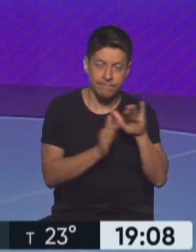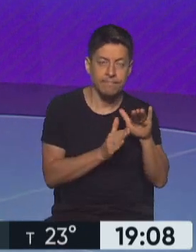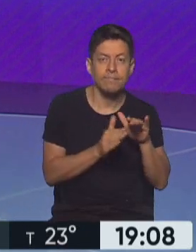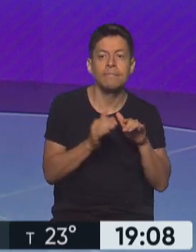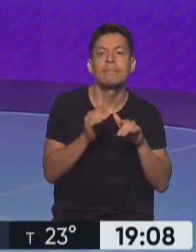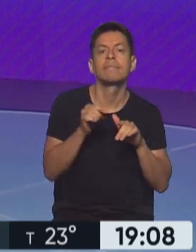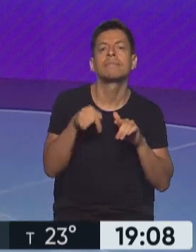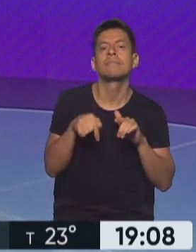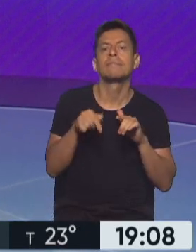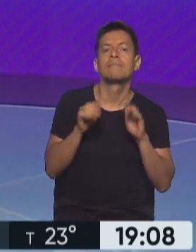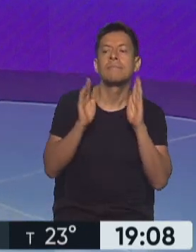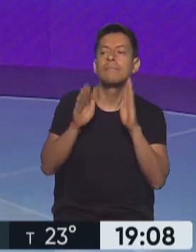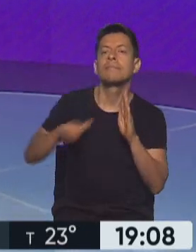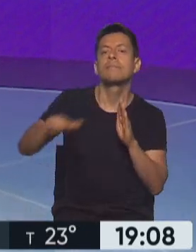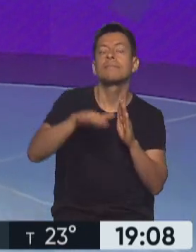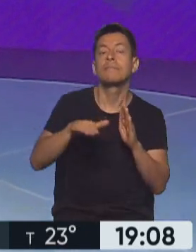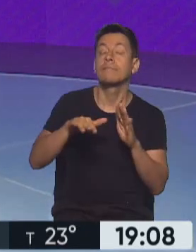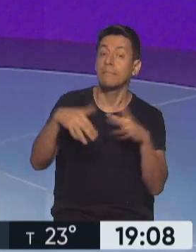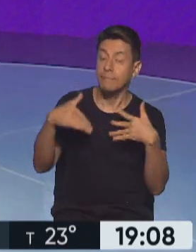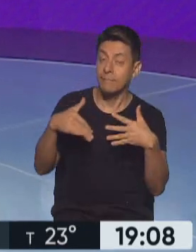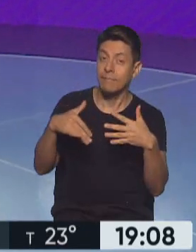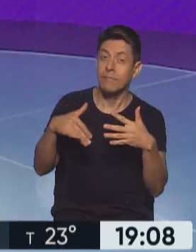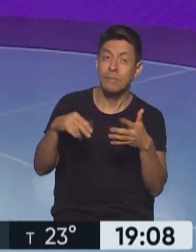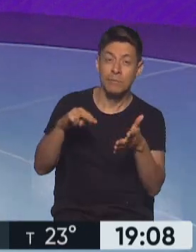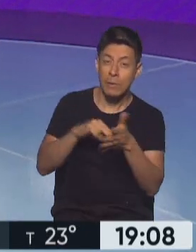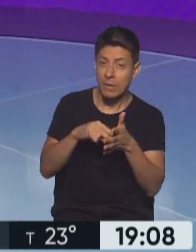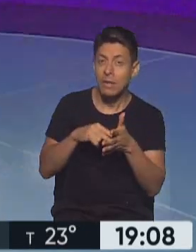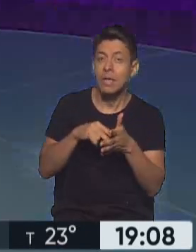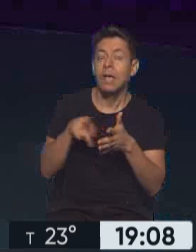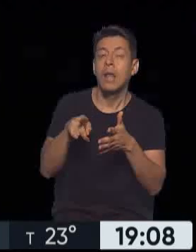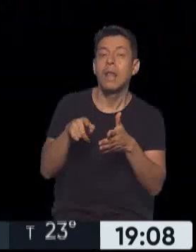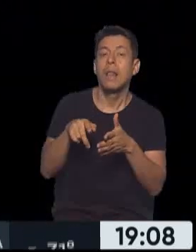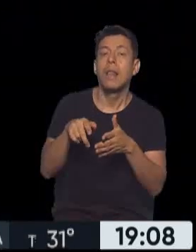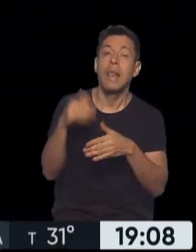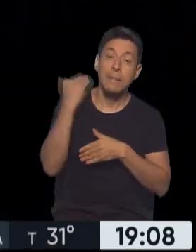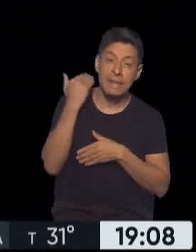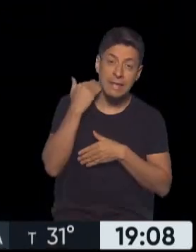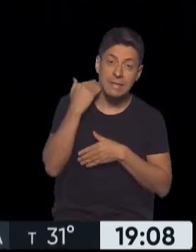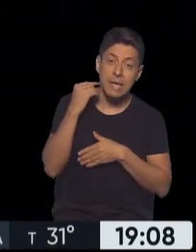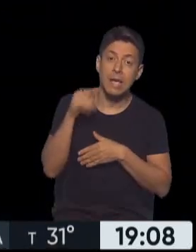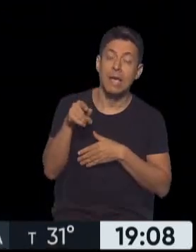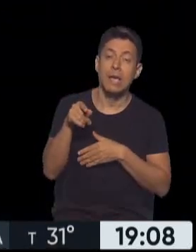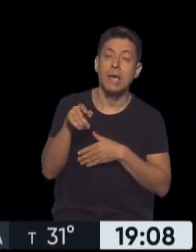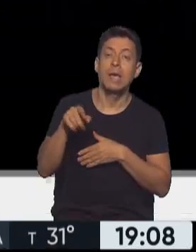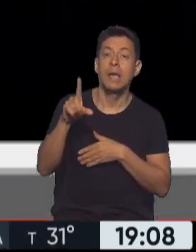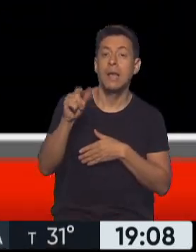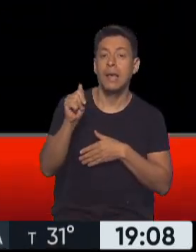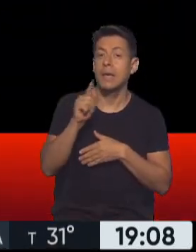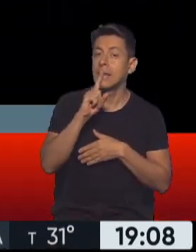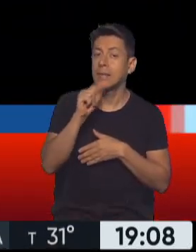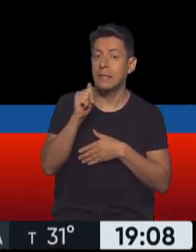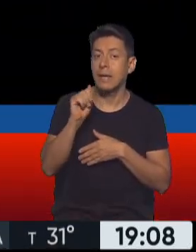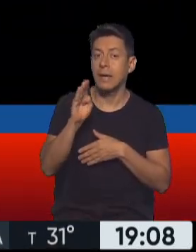Ahora al lugar de una tragedia, en La Matanza, en La Tablada, en medio, mirá estas